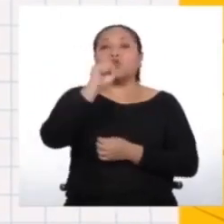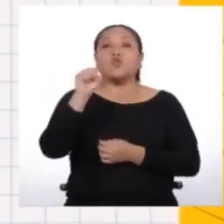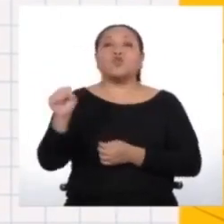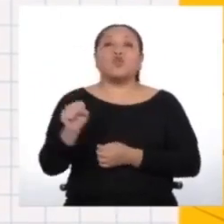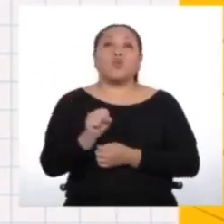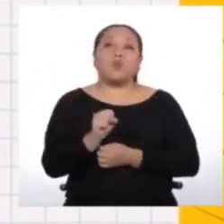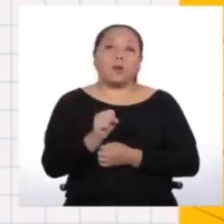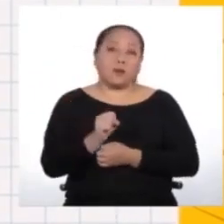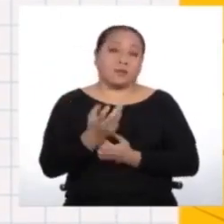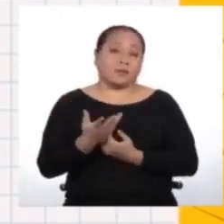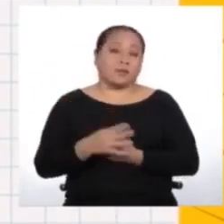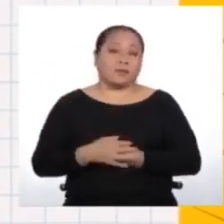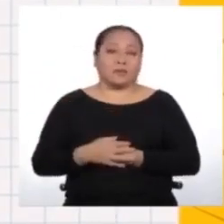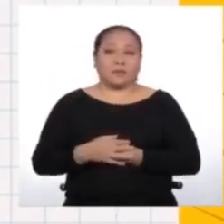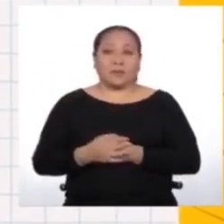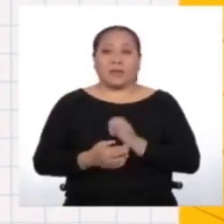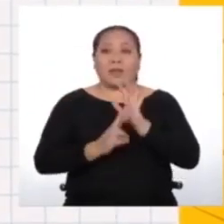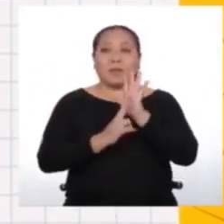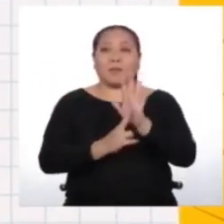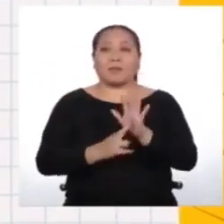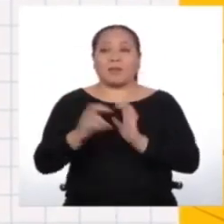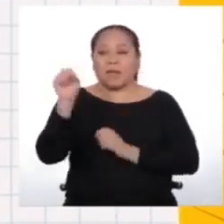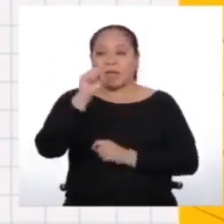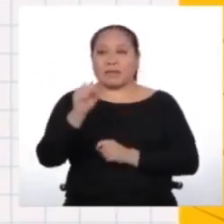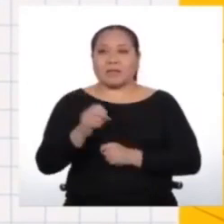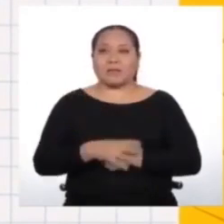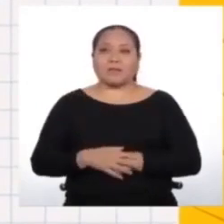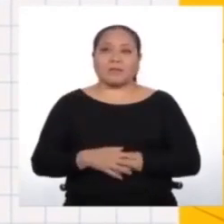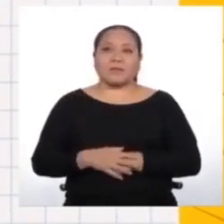n términos, que lo representamos con la letra S.